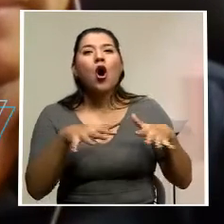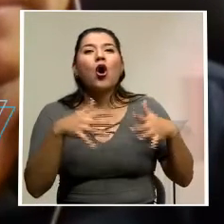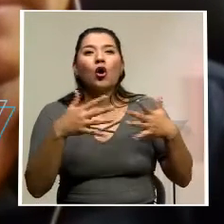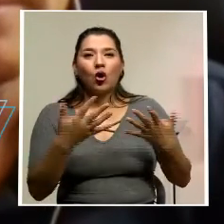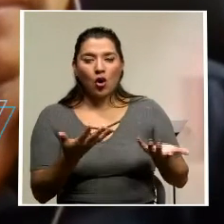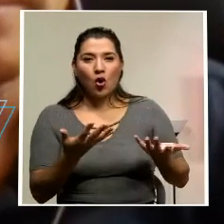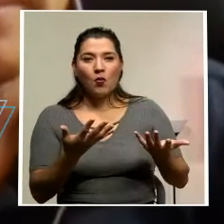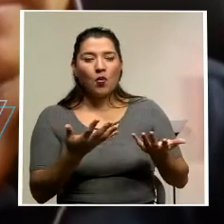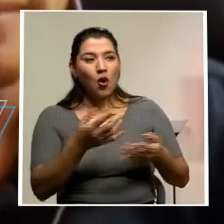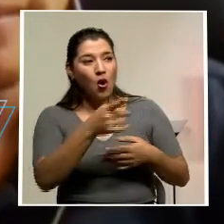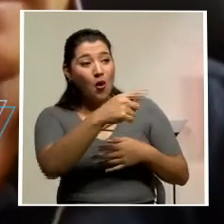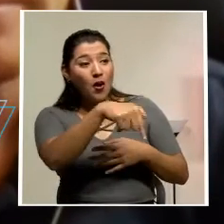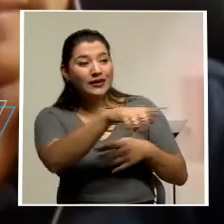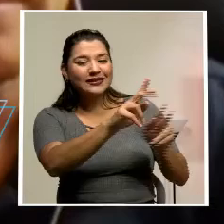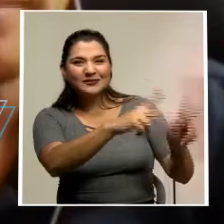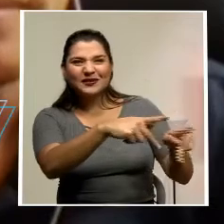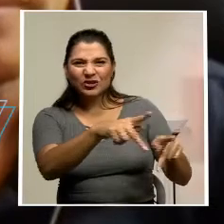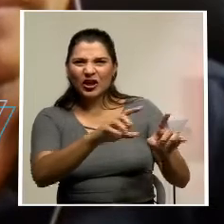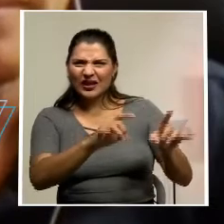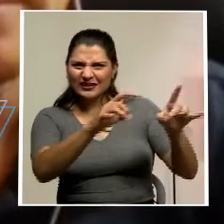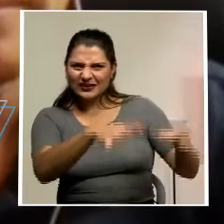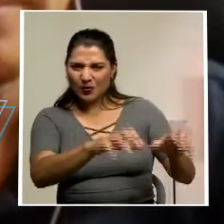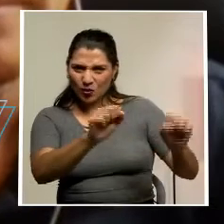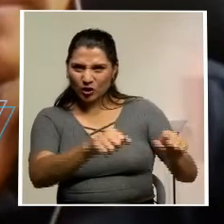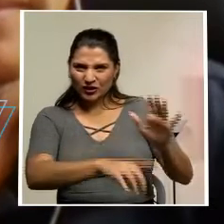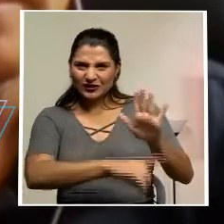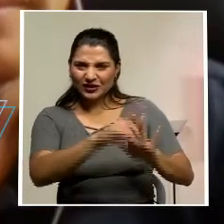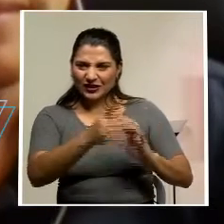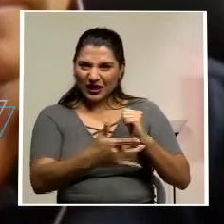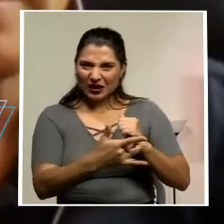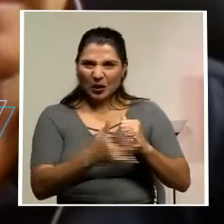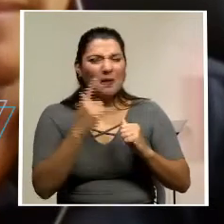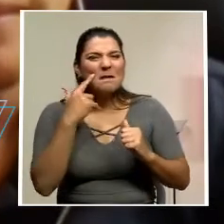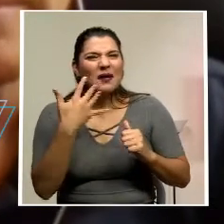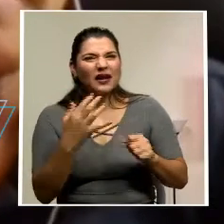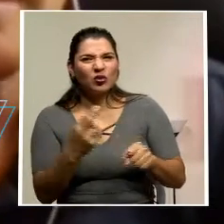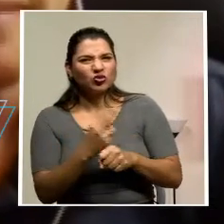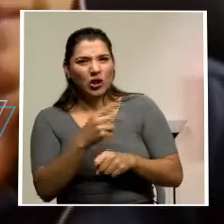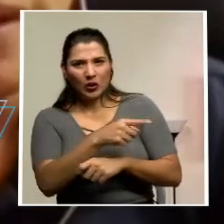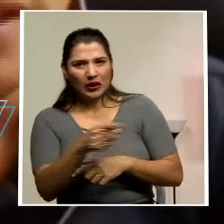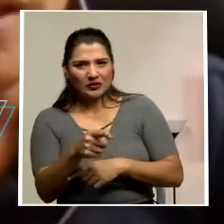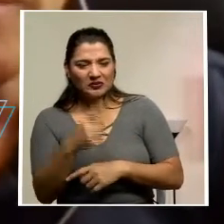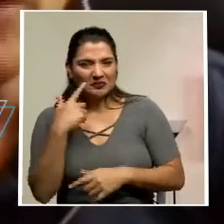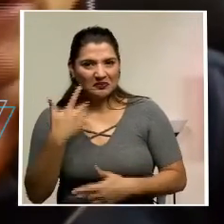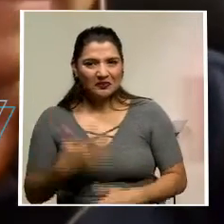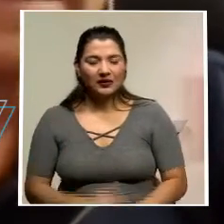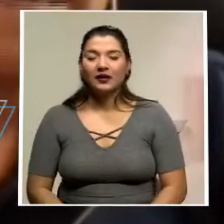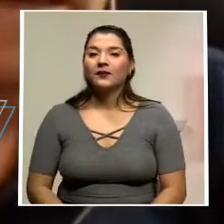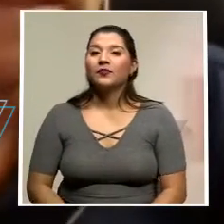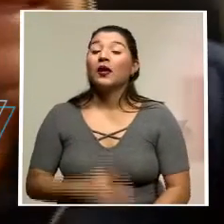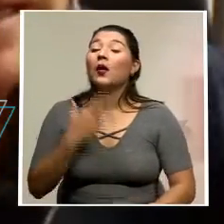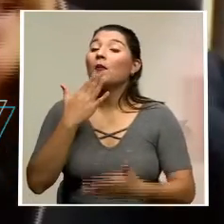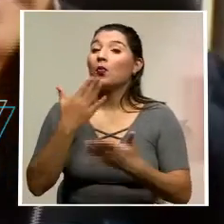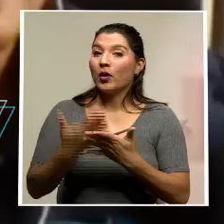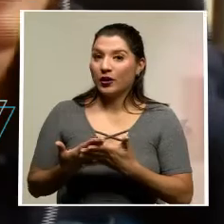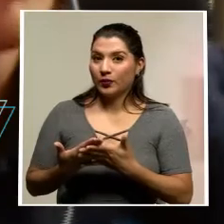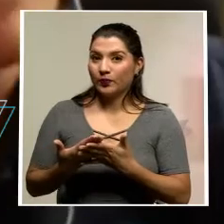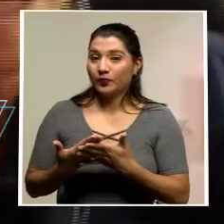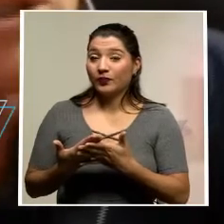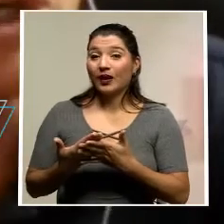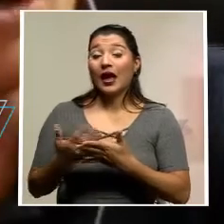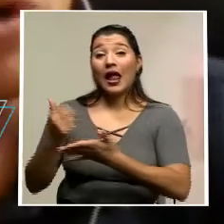los australianos, desarrollaron esta técnica y para qué la utilizaban? Bueno, básicamente